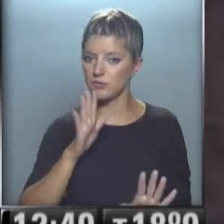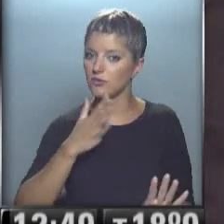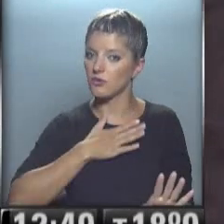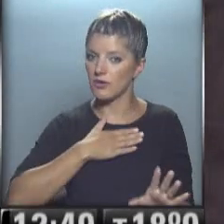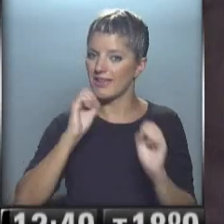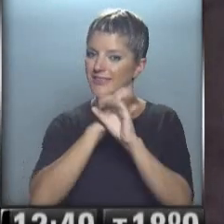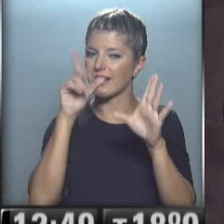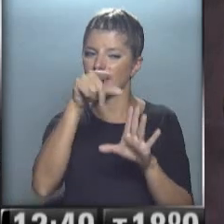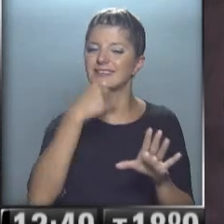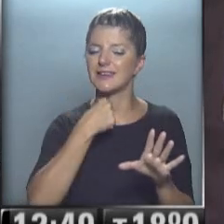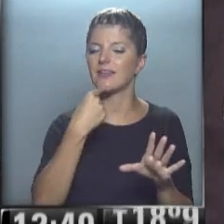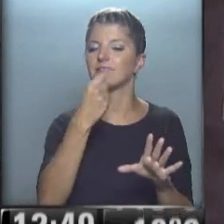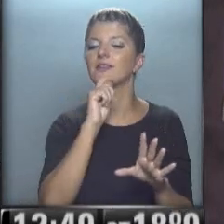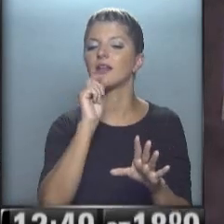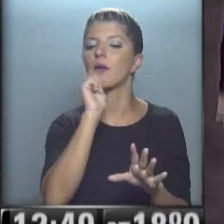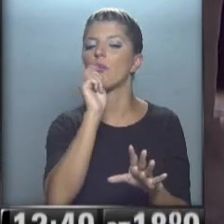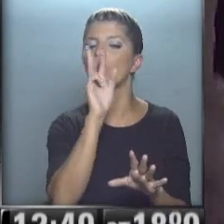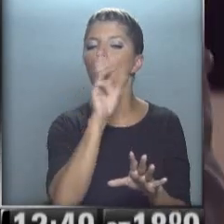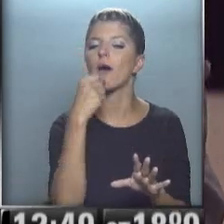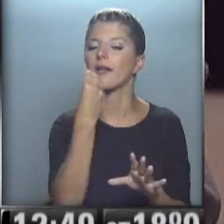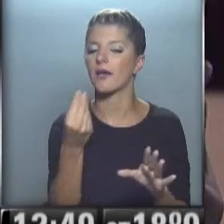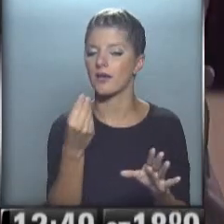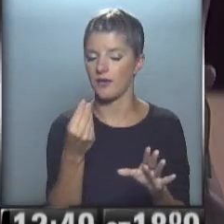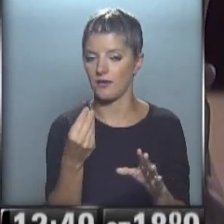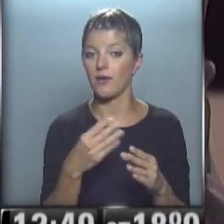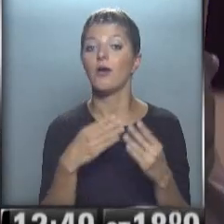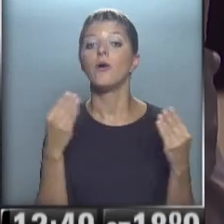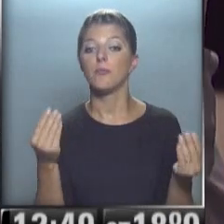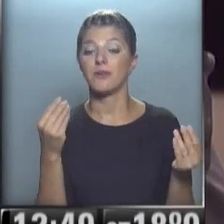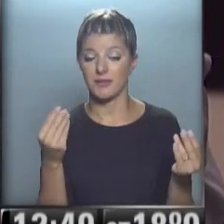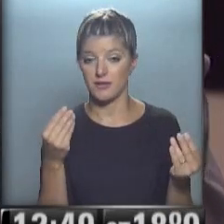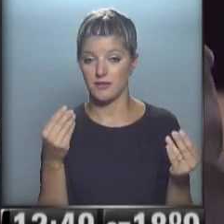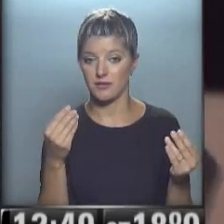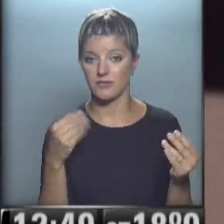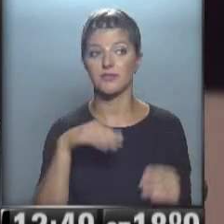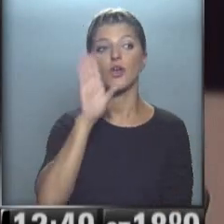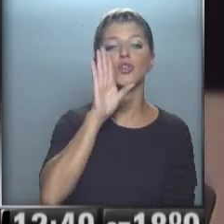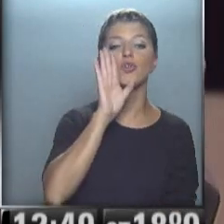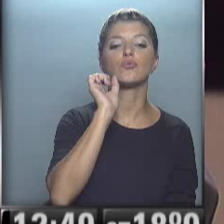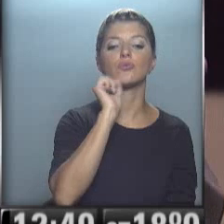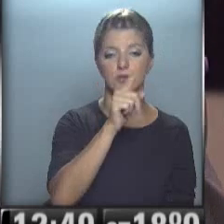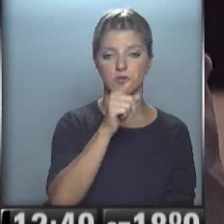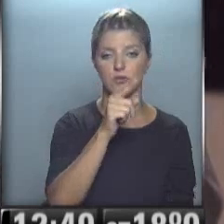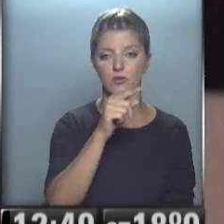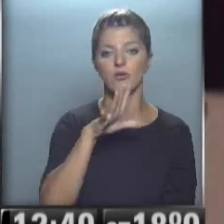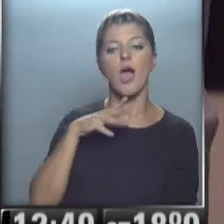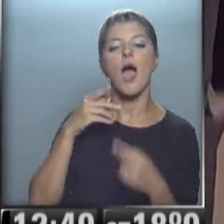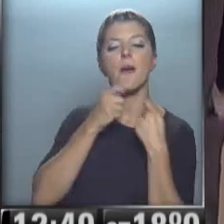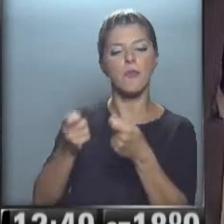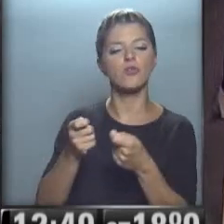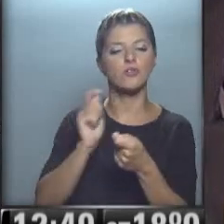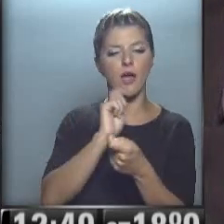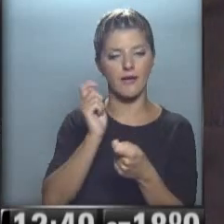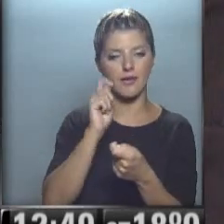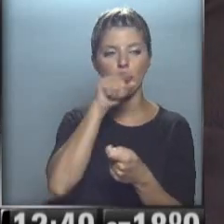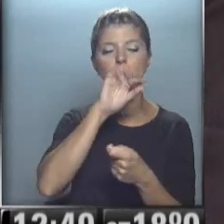claro que lo que quiere expresar esta funcionaria estadounidense Por qué está optando Estados Unidos dónde presta su apoyo o qué tipo